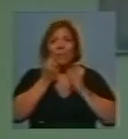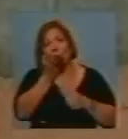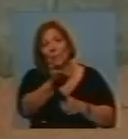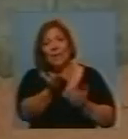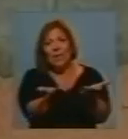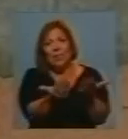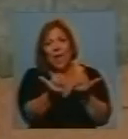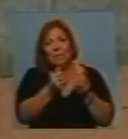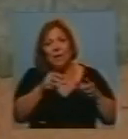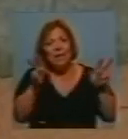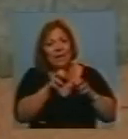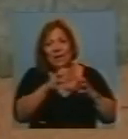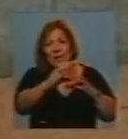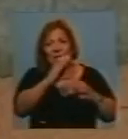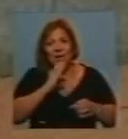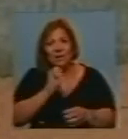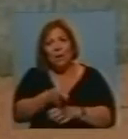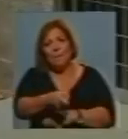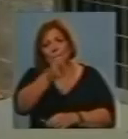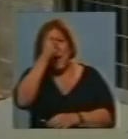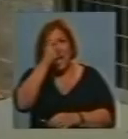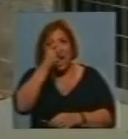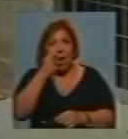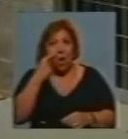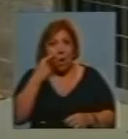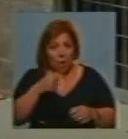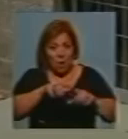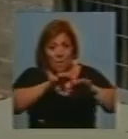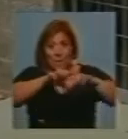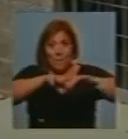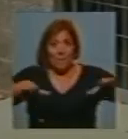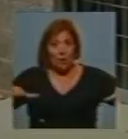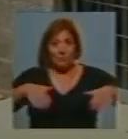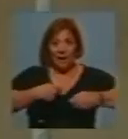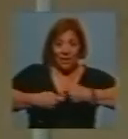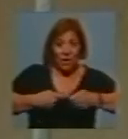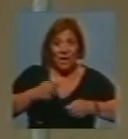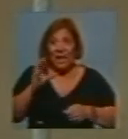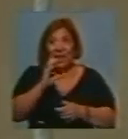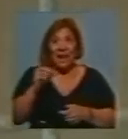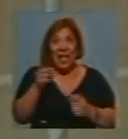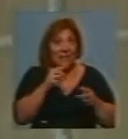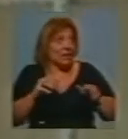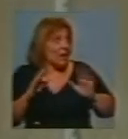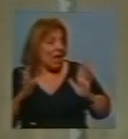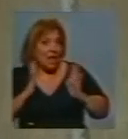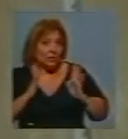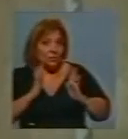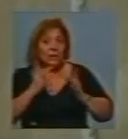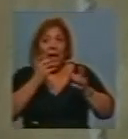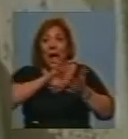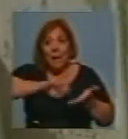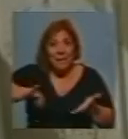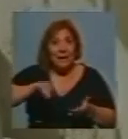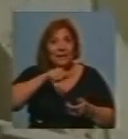la recaudación y efectuó un disparo contra el mostrador. Los clientes presentes relataron además que